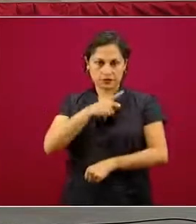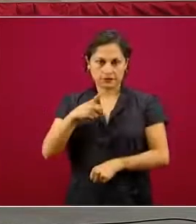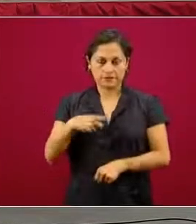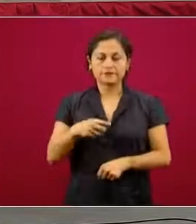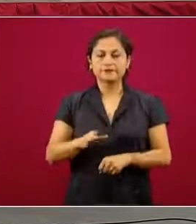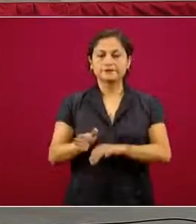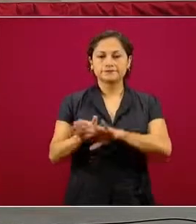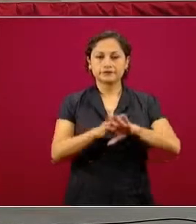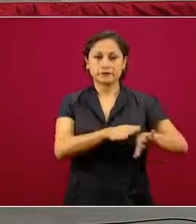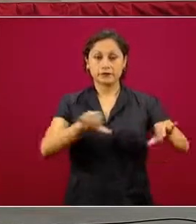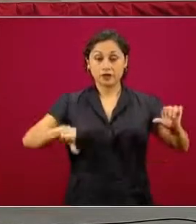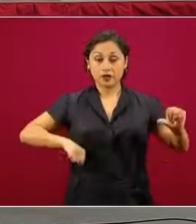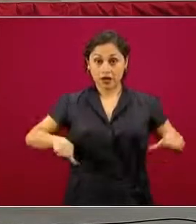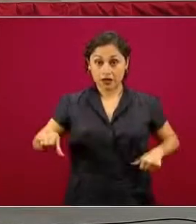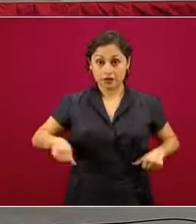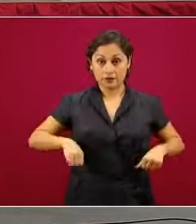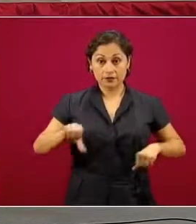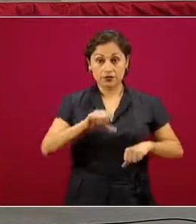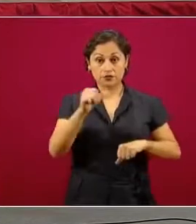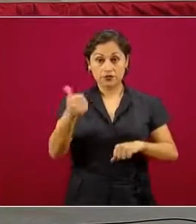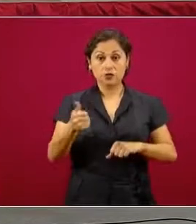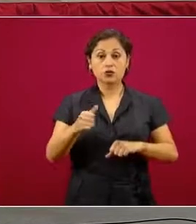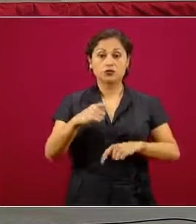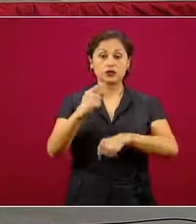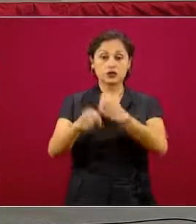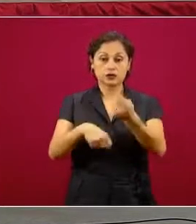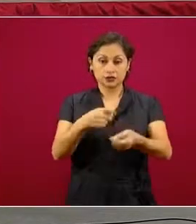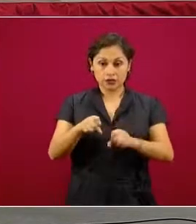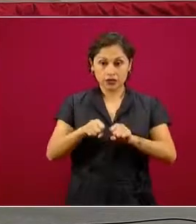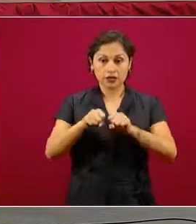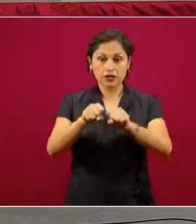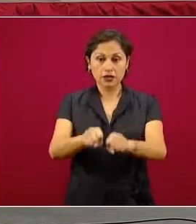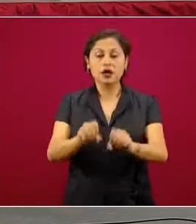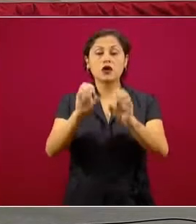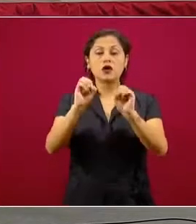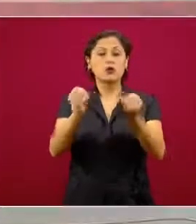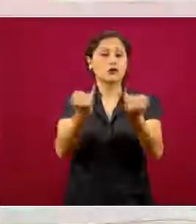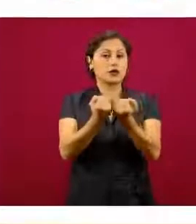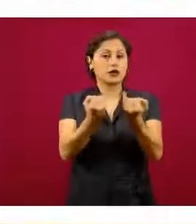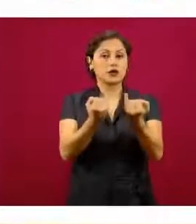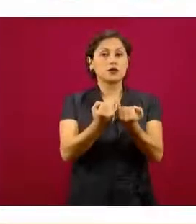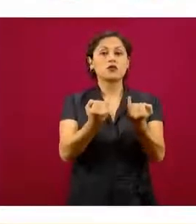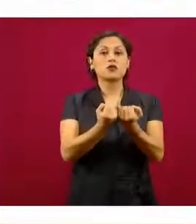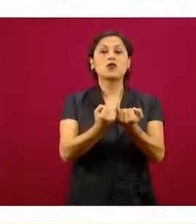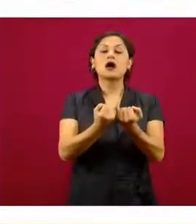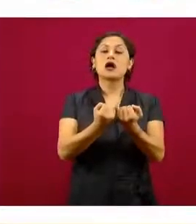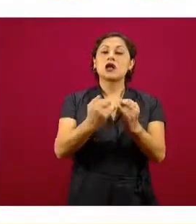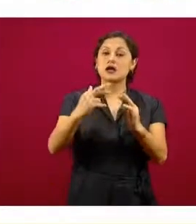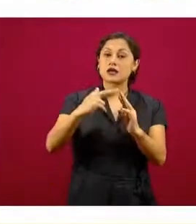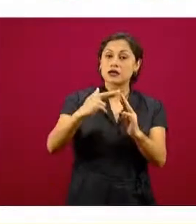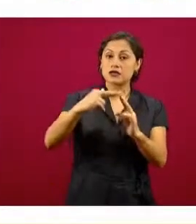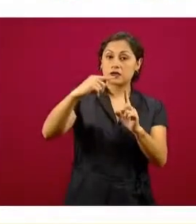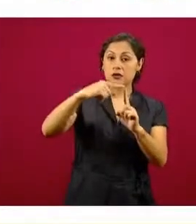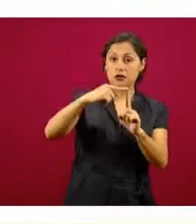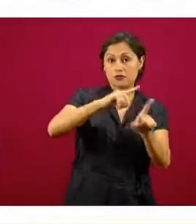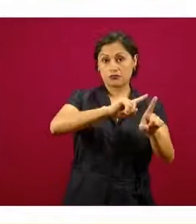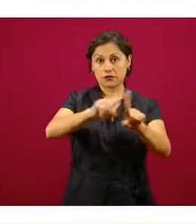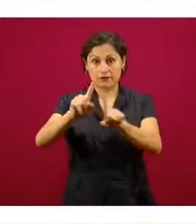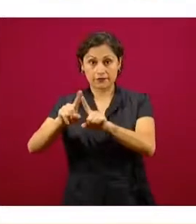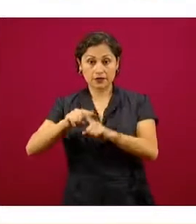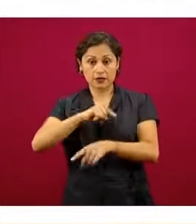que lógicamente los constituyen, así también como los lugares de culto de las diferentes religiones, también se permite ya un aforo